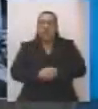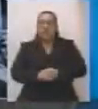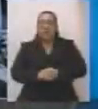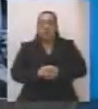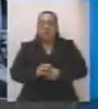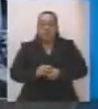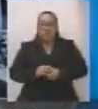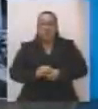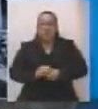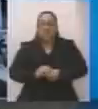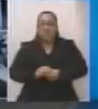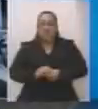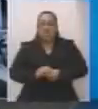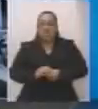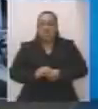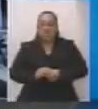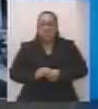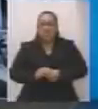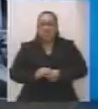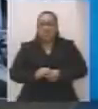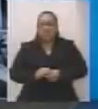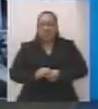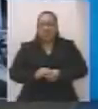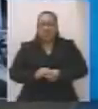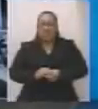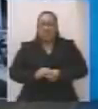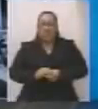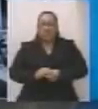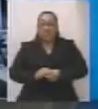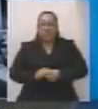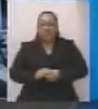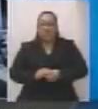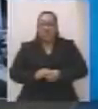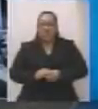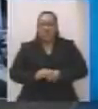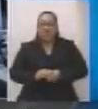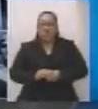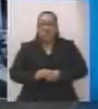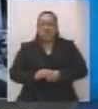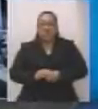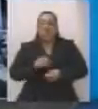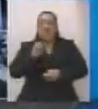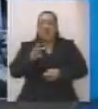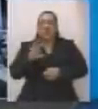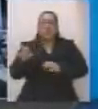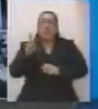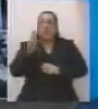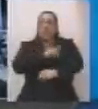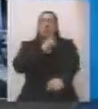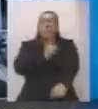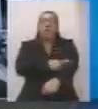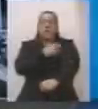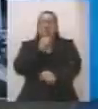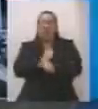subrayar la idea de que va a haber dos fuerzas que van a estar operando